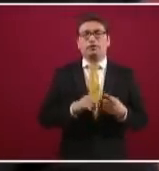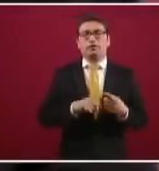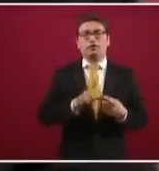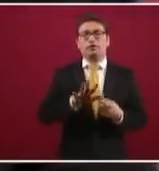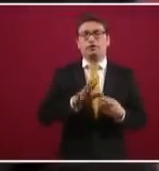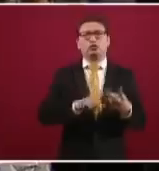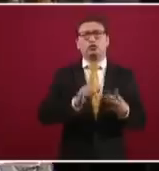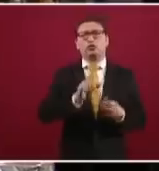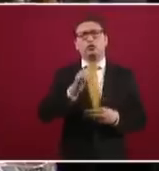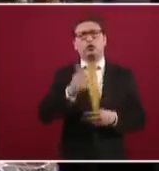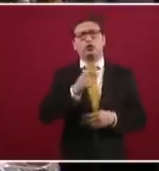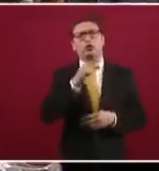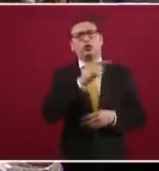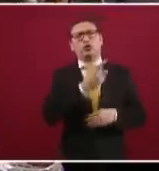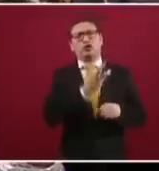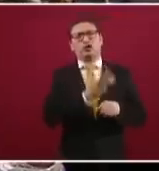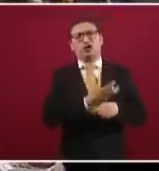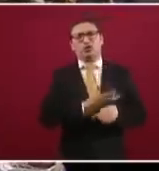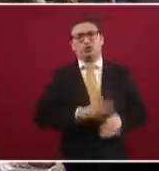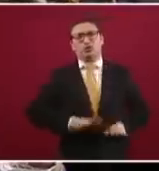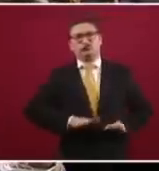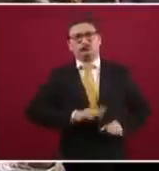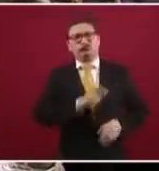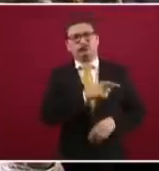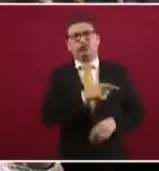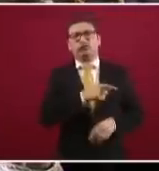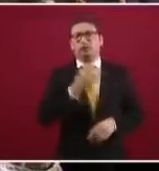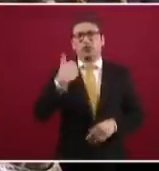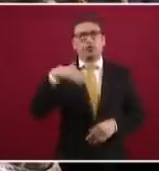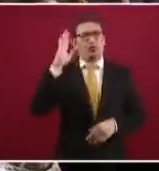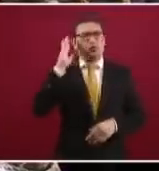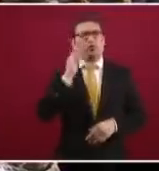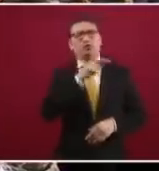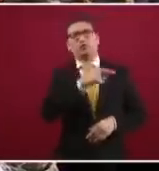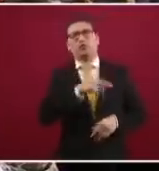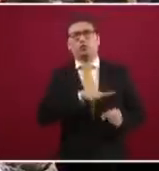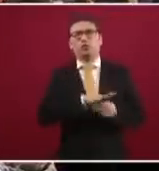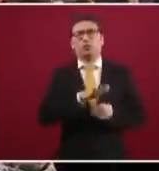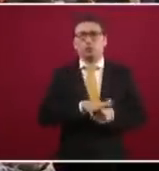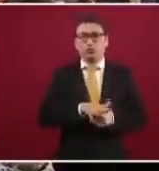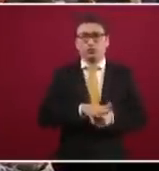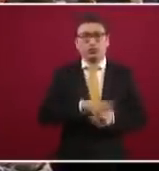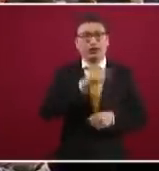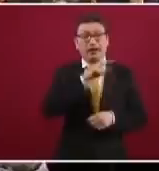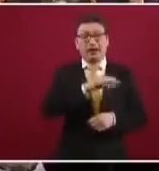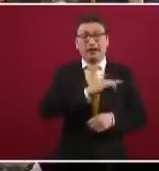distinguía a Estados Unidos en ese entonces era la libertad de prensa,